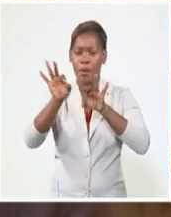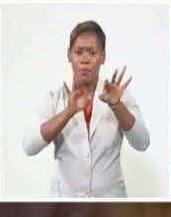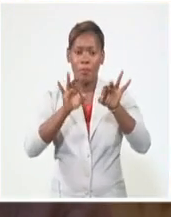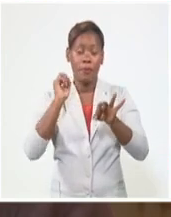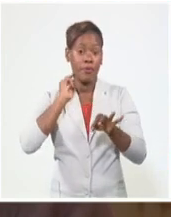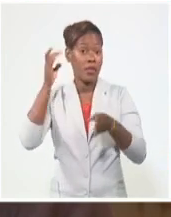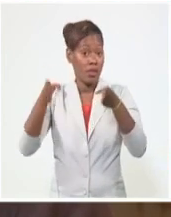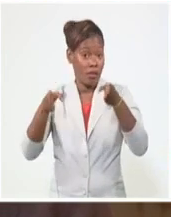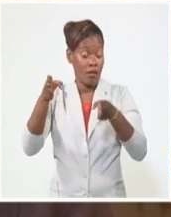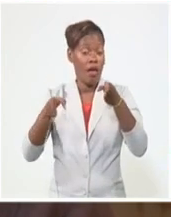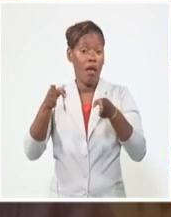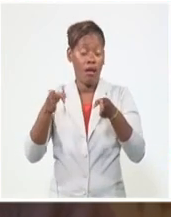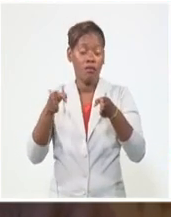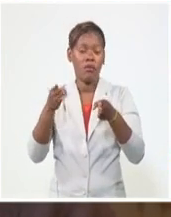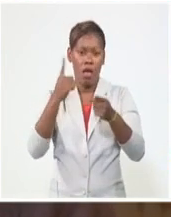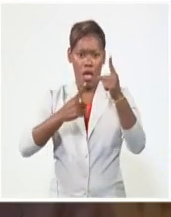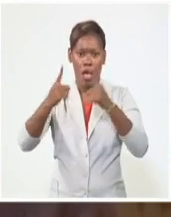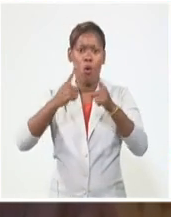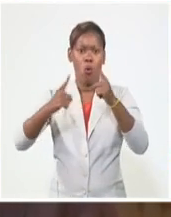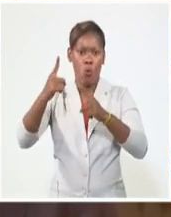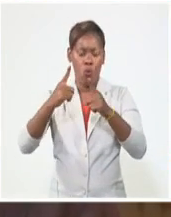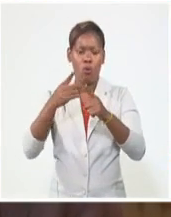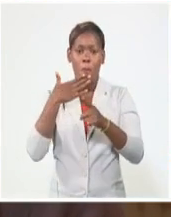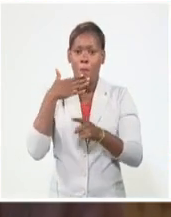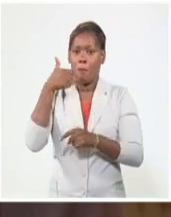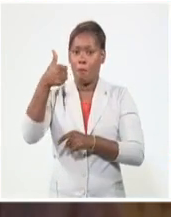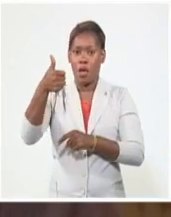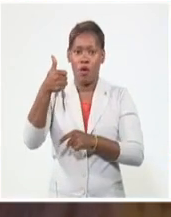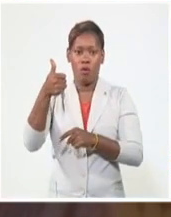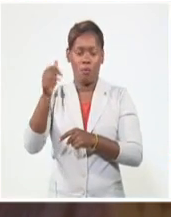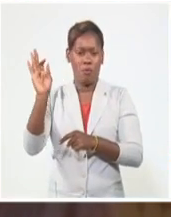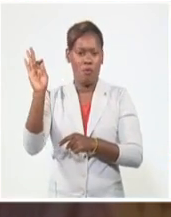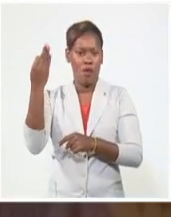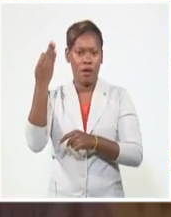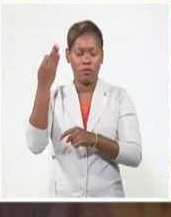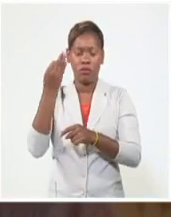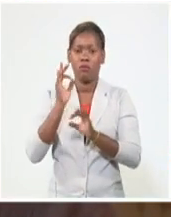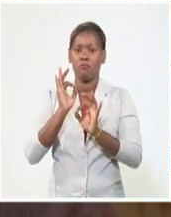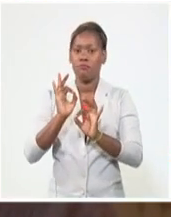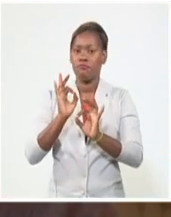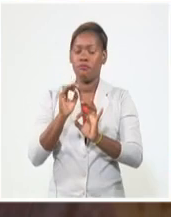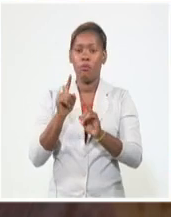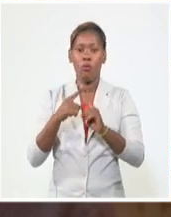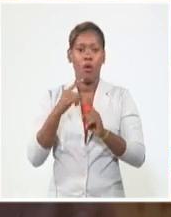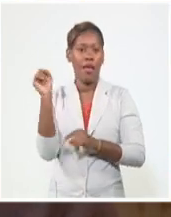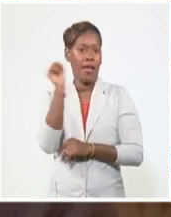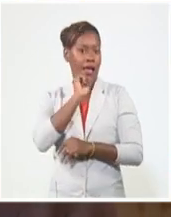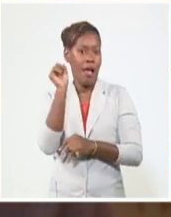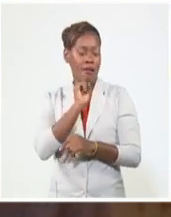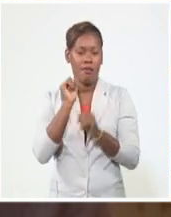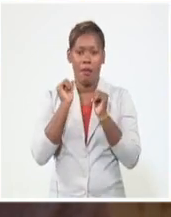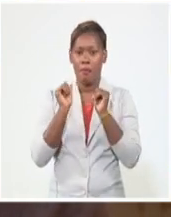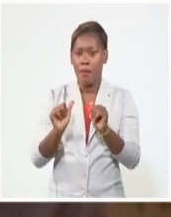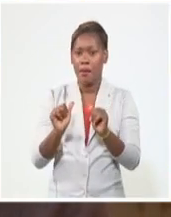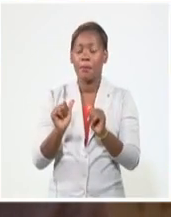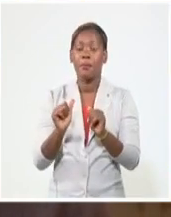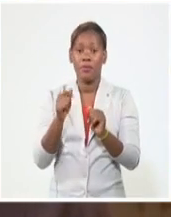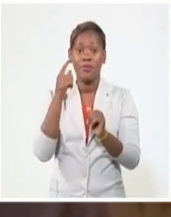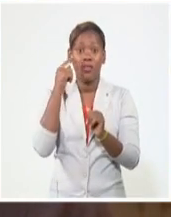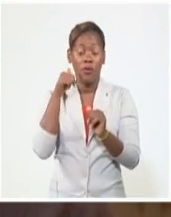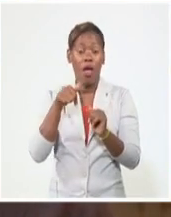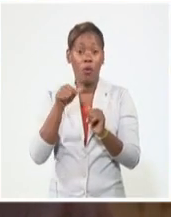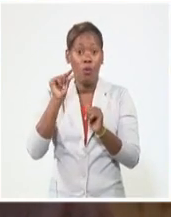quizás algunos muy buena calidad, porque la competencia este año ha estado muy reñida. También la calidad en sentido general se